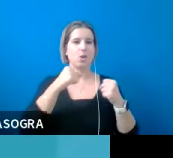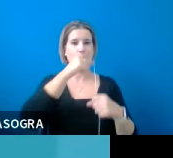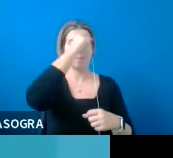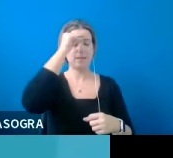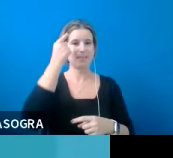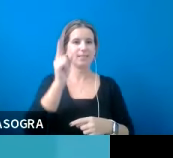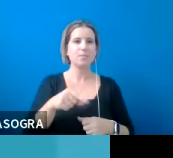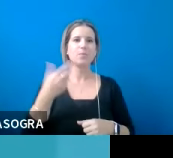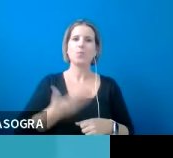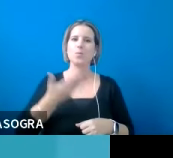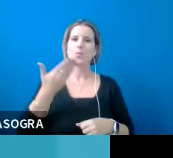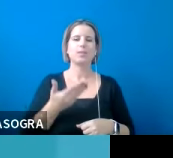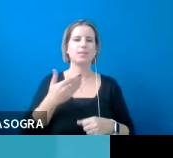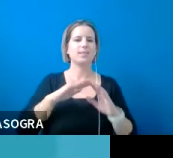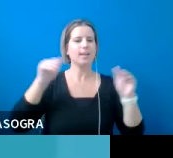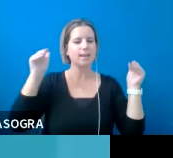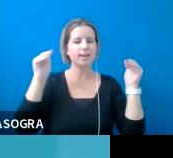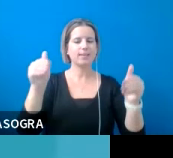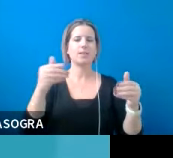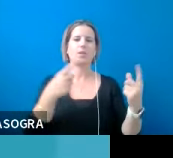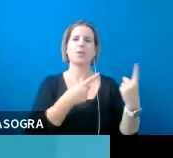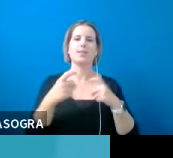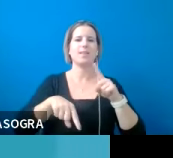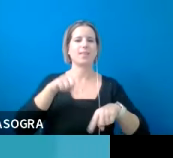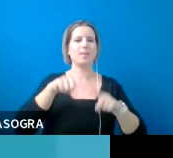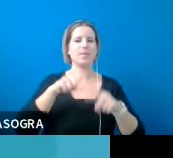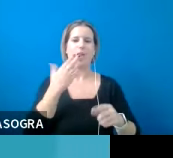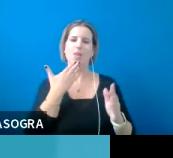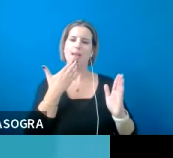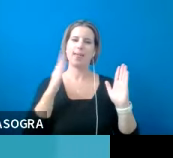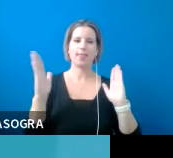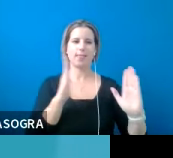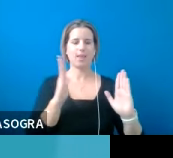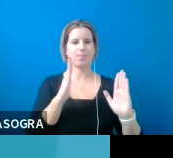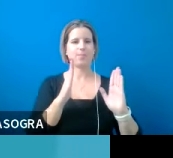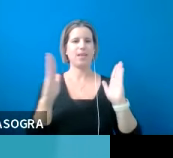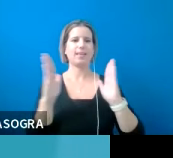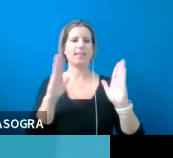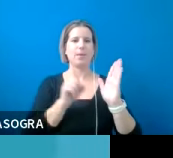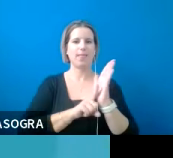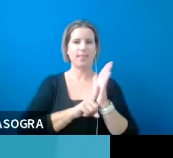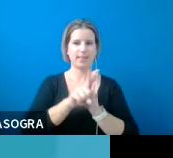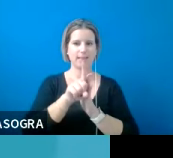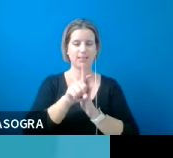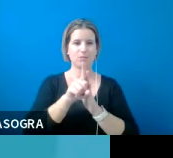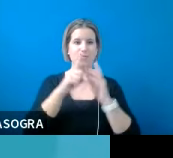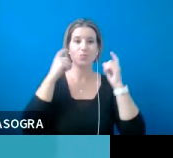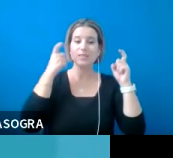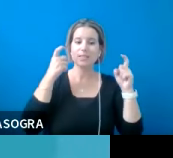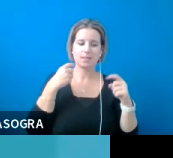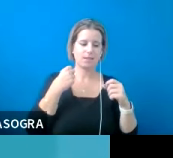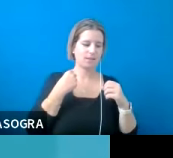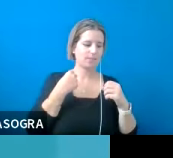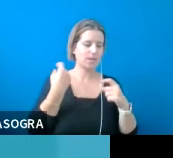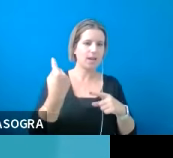que atendamos a las necesidades en función del ciclo vital y de las etapas de desarrollo de manera que se ajusten los apoyos a